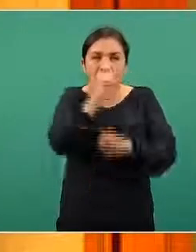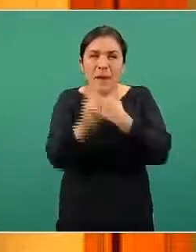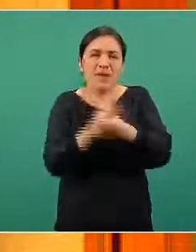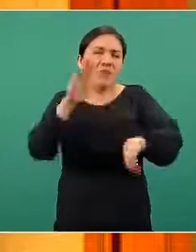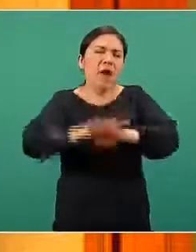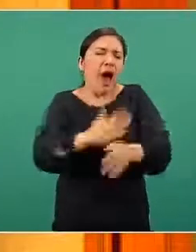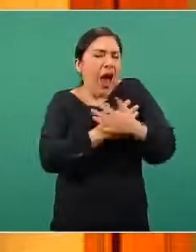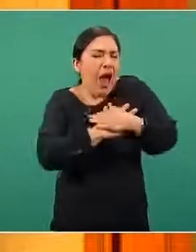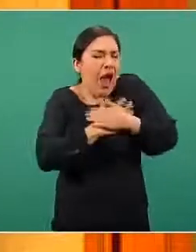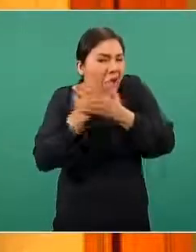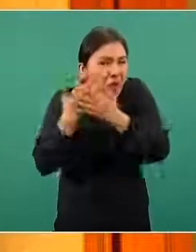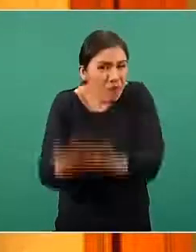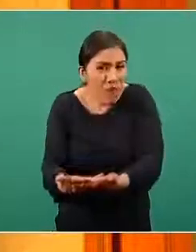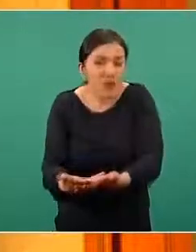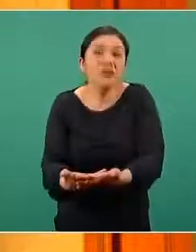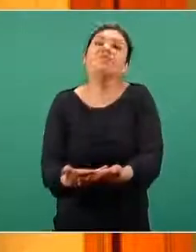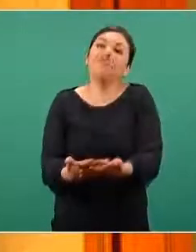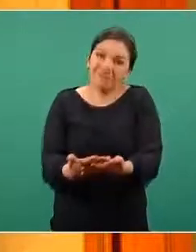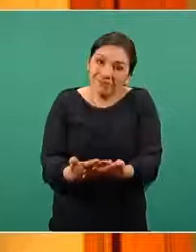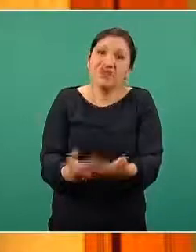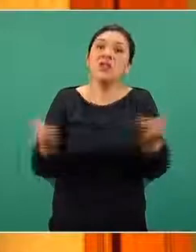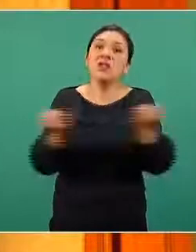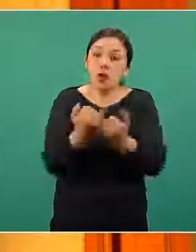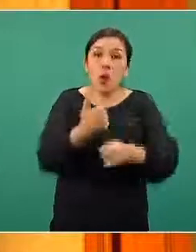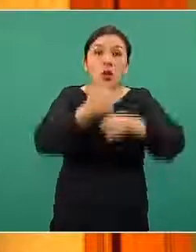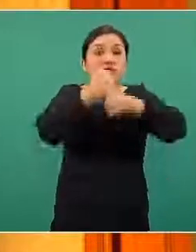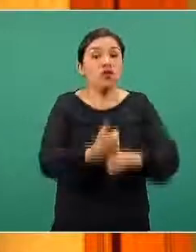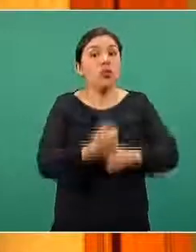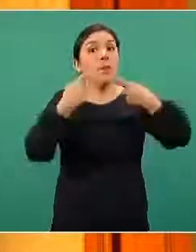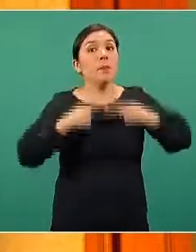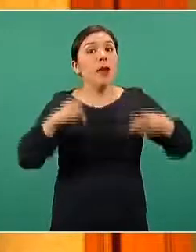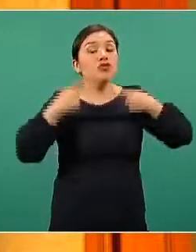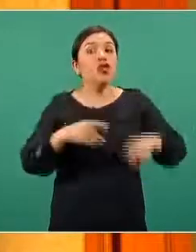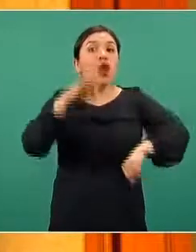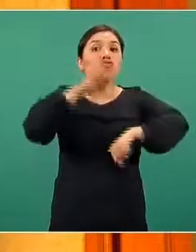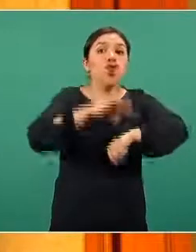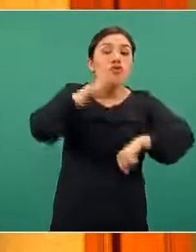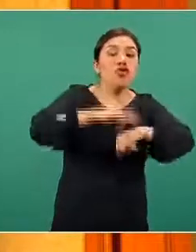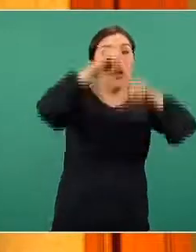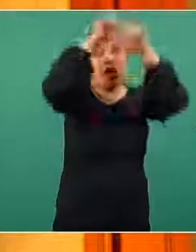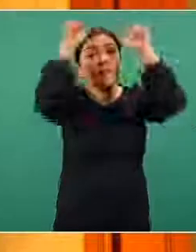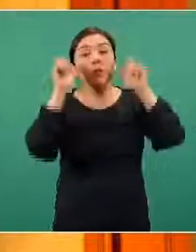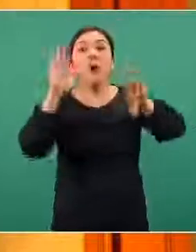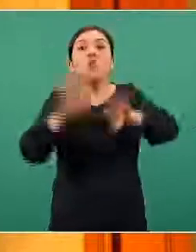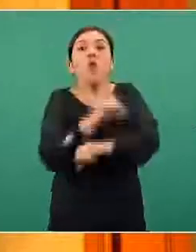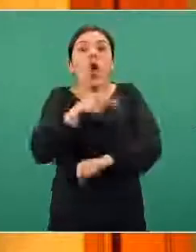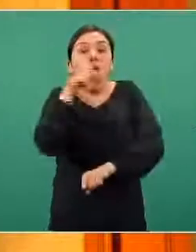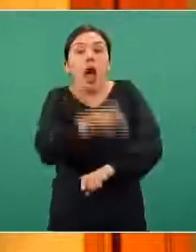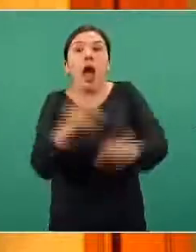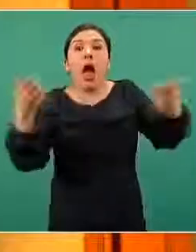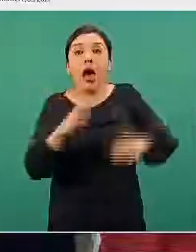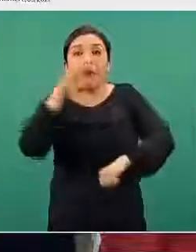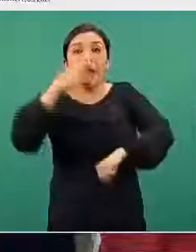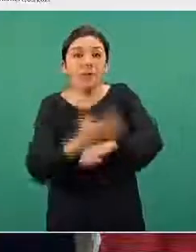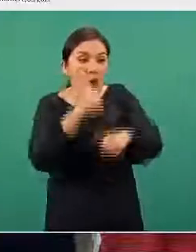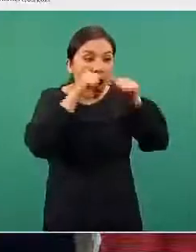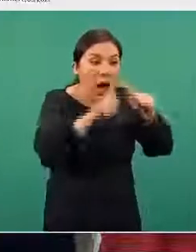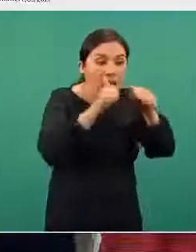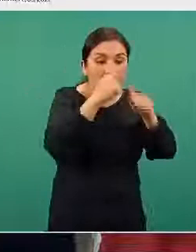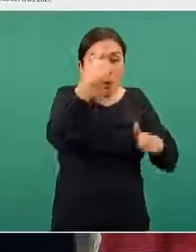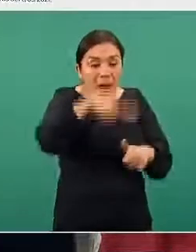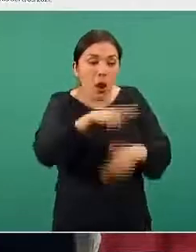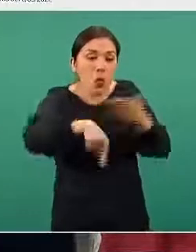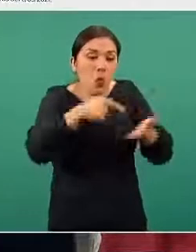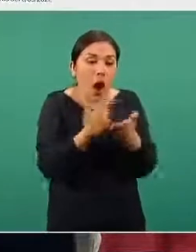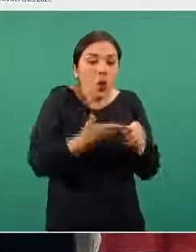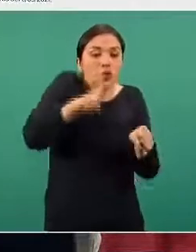tantos amamos. Pero también eran vulnerables los médicos y las enfermeras, porque finalmente, ¿quién nos iba a atender en las terapias